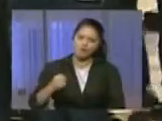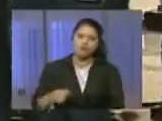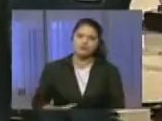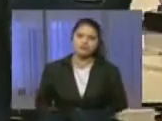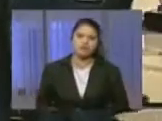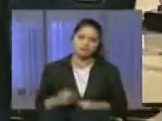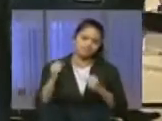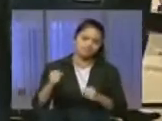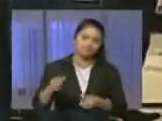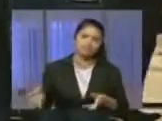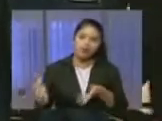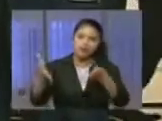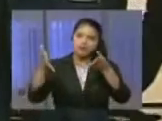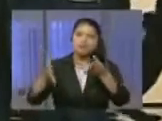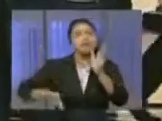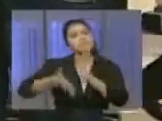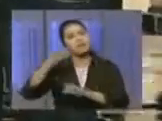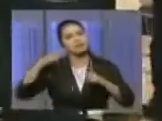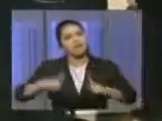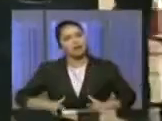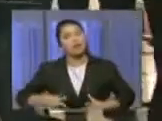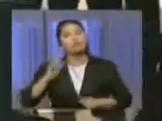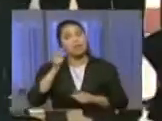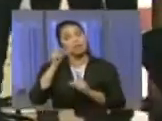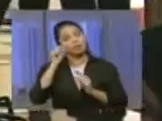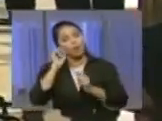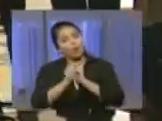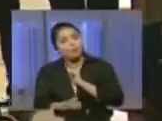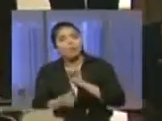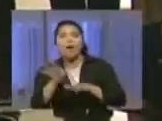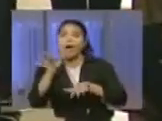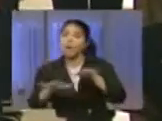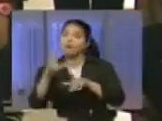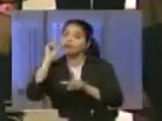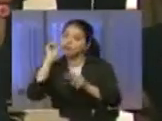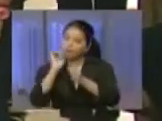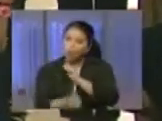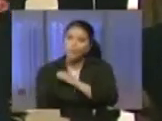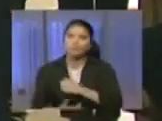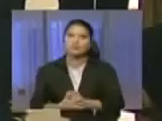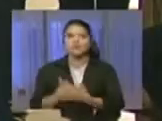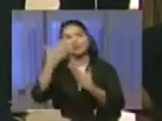pues se descansó un ratico porque hay que dormir de vez en cuando verdad Bueno saludo a los vecinos por